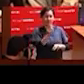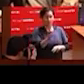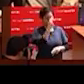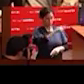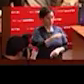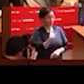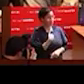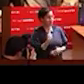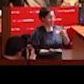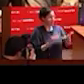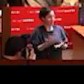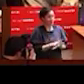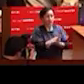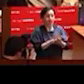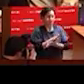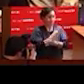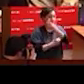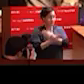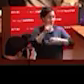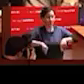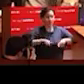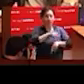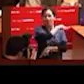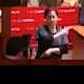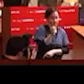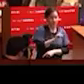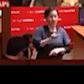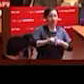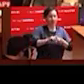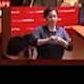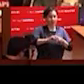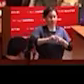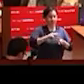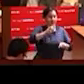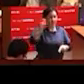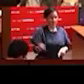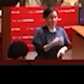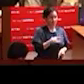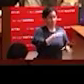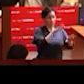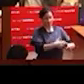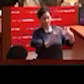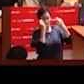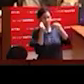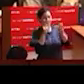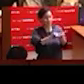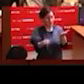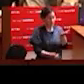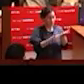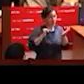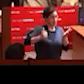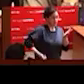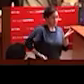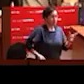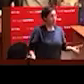que yo soy siempre hablo de discapacidad él habla siempre de diversidad funcional y me echa la bronca al final el lenguaje es tan rico